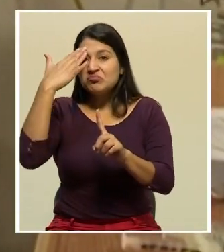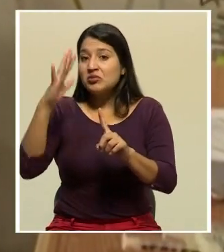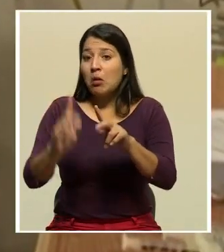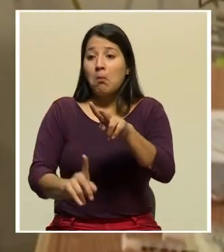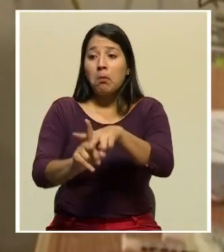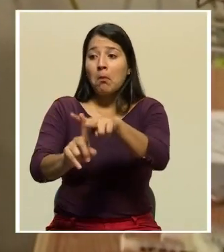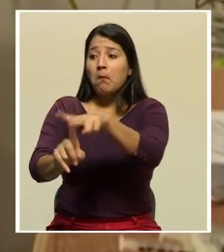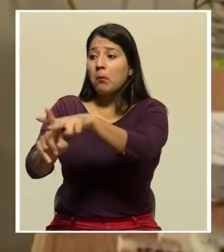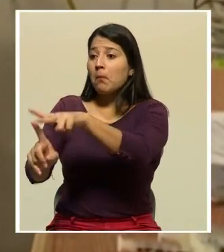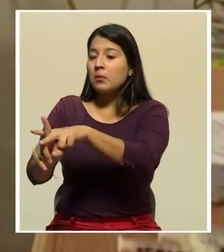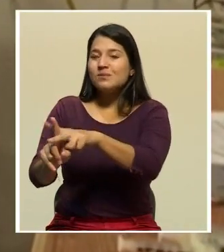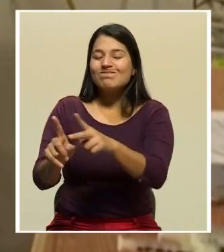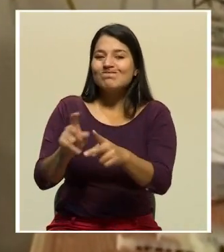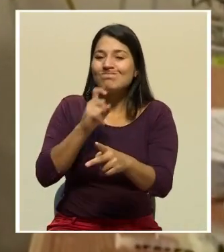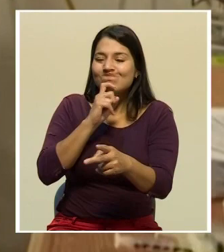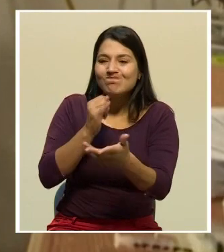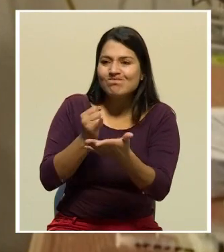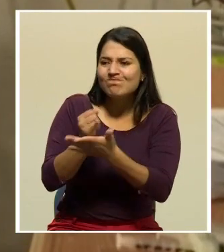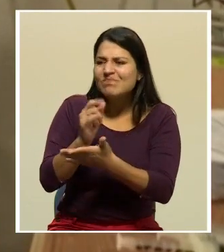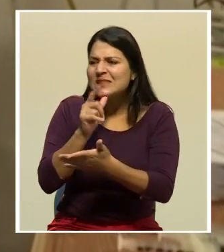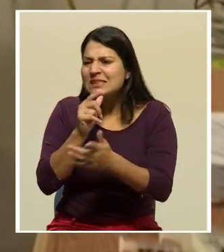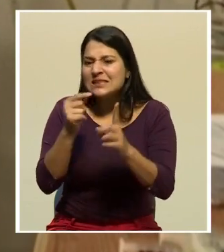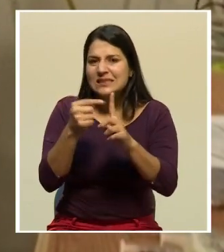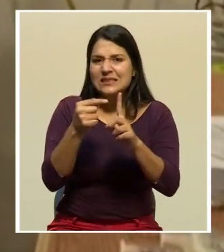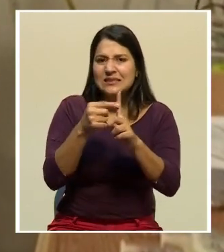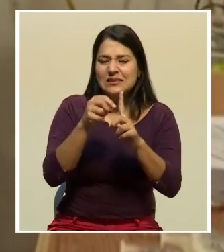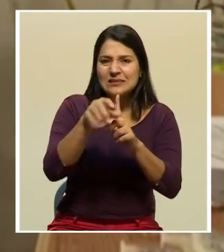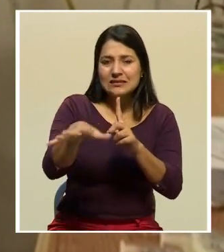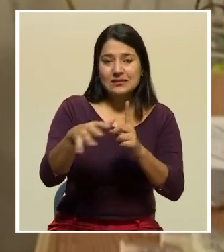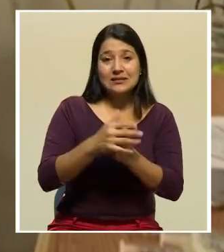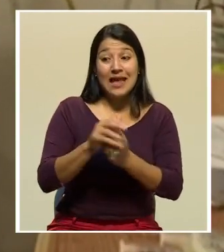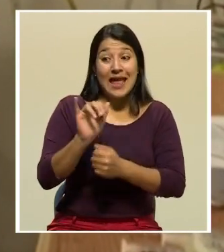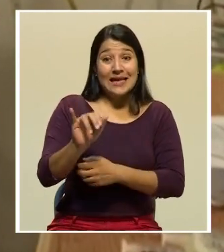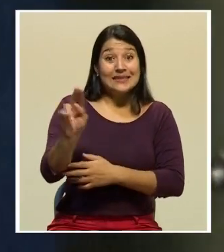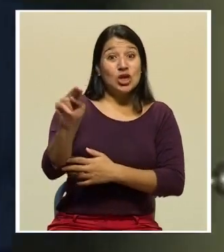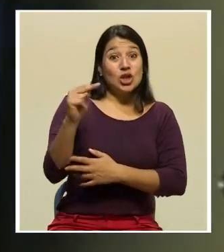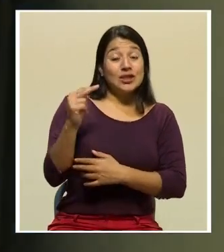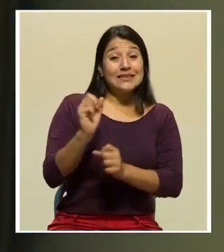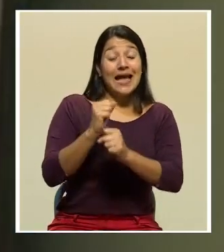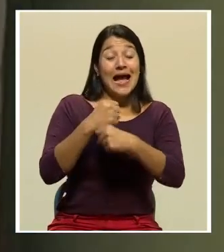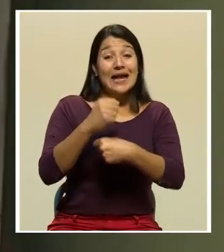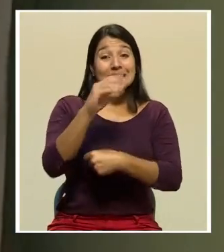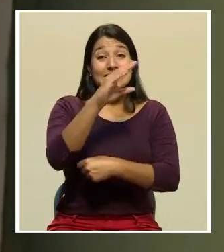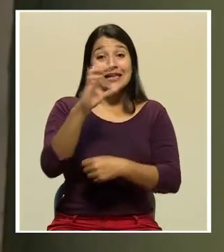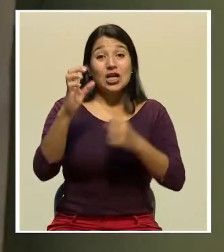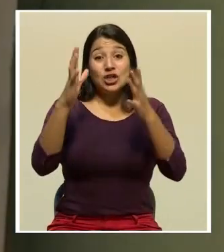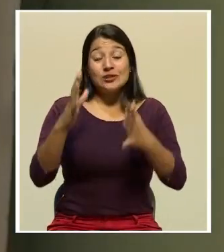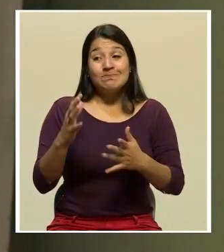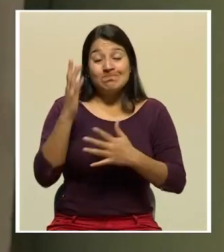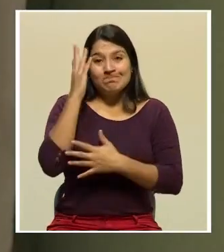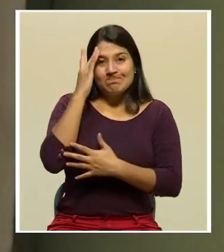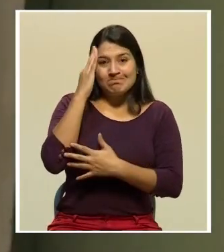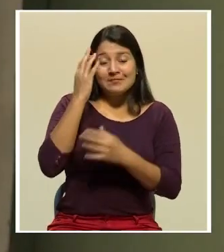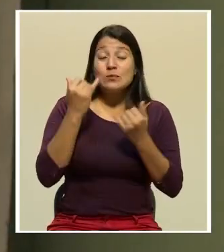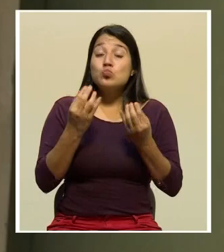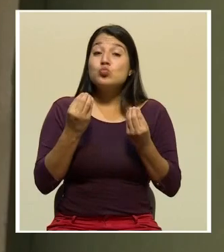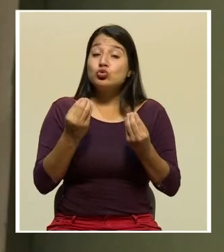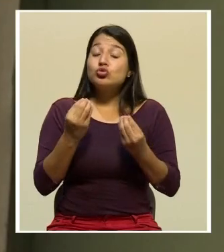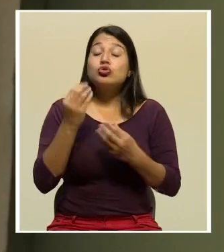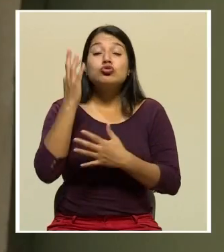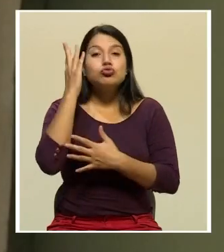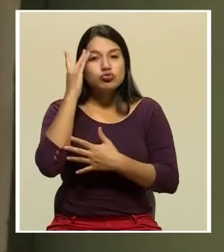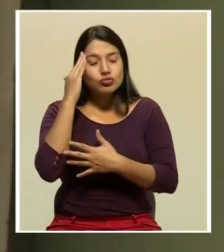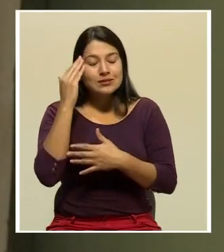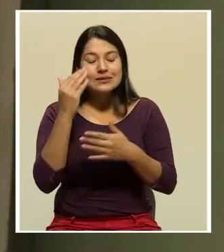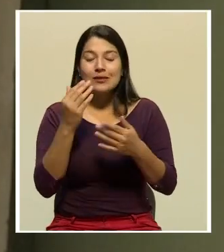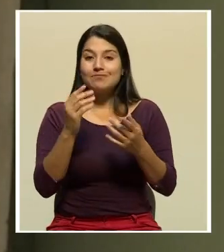estos números y noticias han llegado a preocupar a las familias costarricenses y muchos empiezan a temer el peor escenario, que sería una